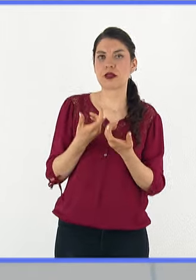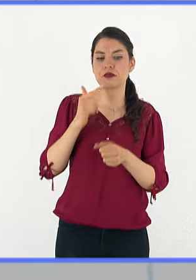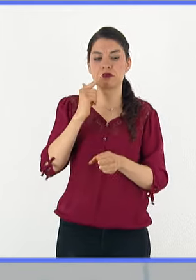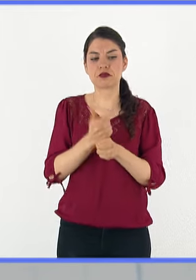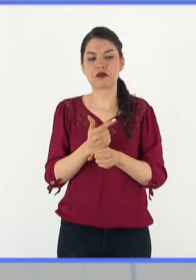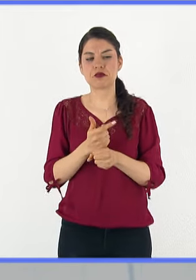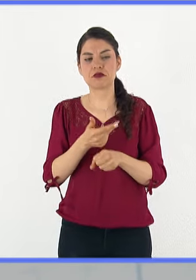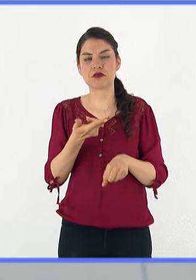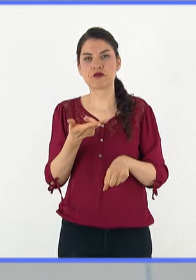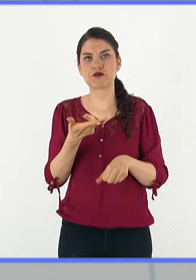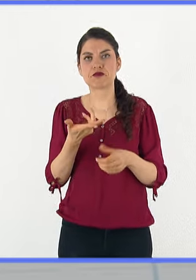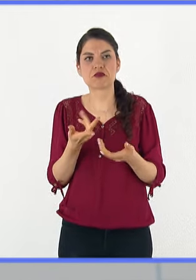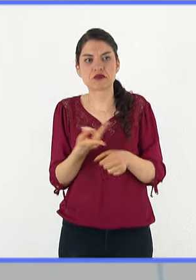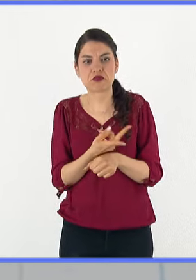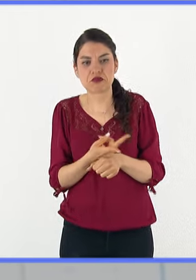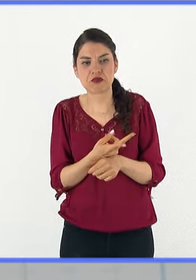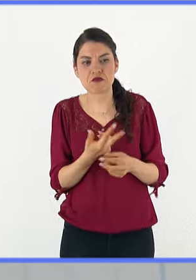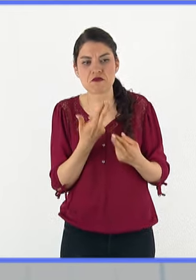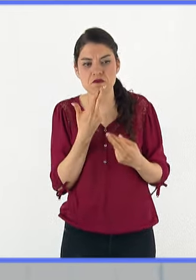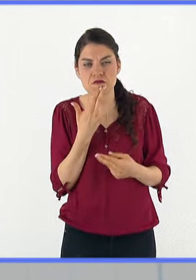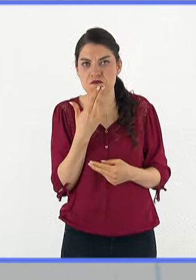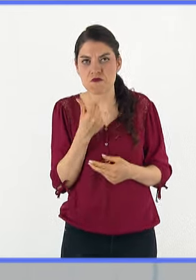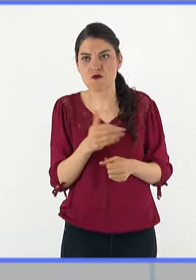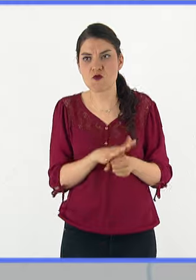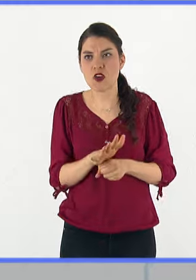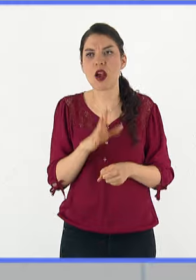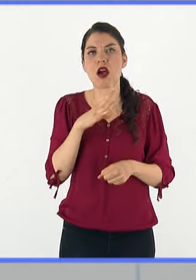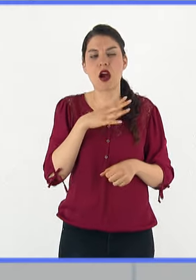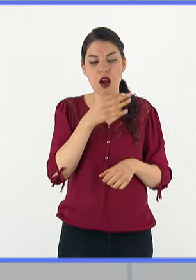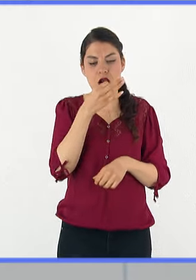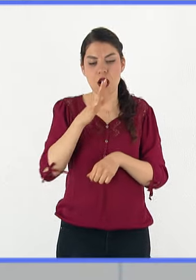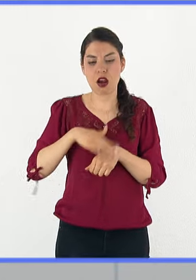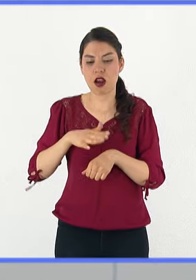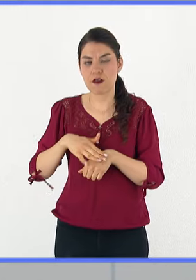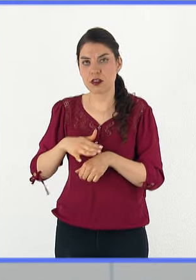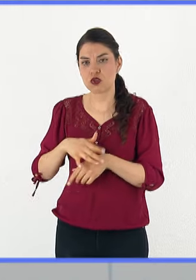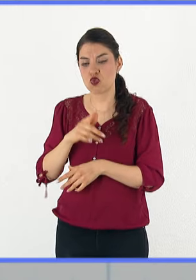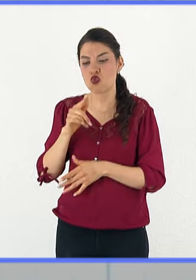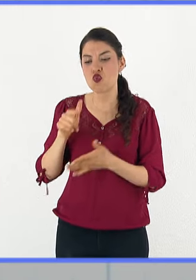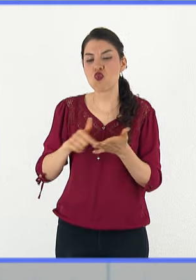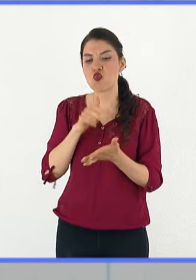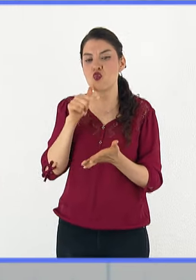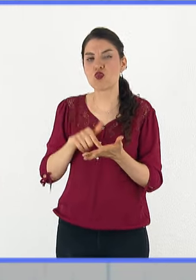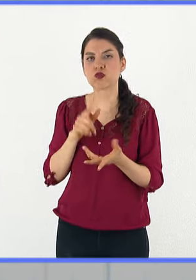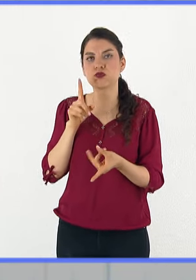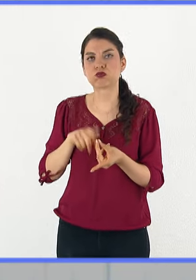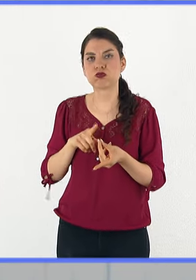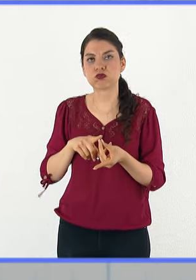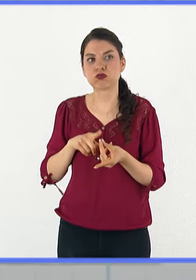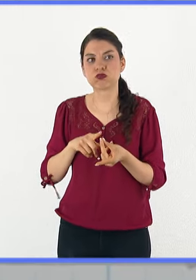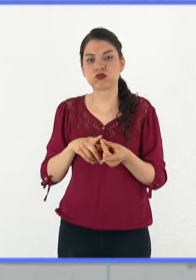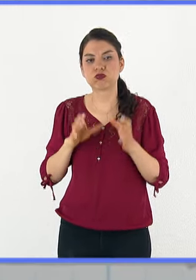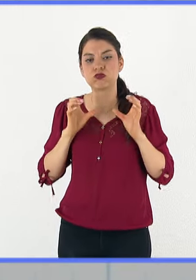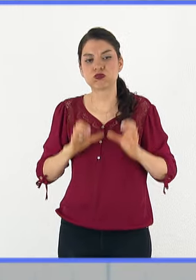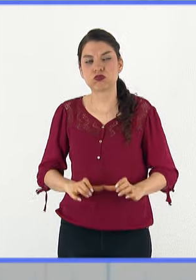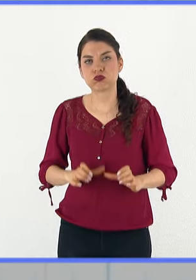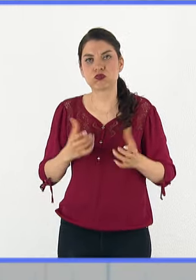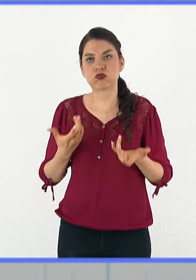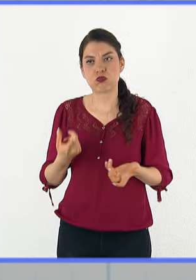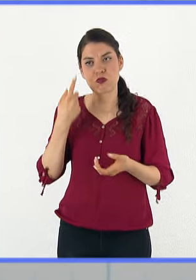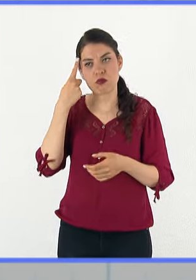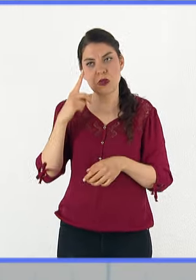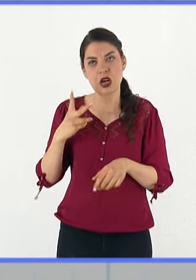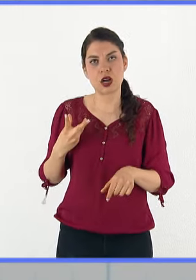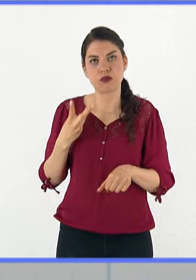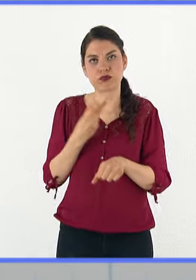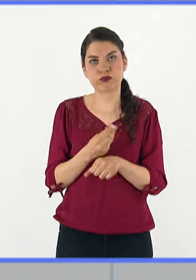de Sofía de esta descripción nos da un reporte y unas variables espaciotemporales que nos ayudan para poder encontrar áreas de oportunidad en caso